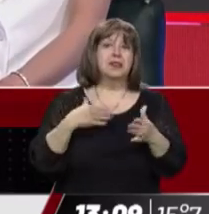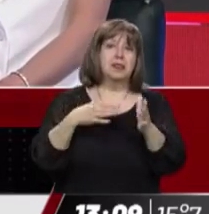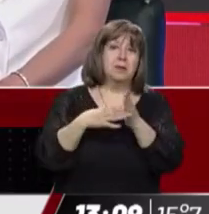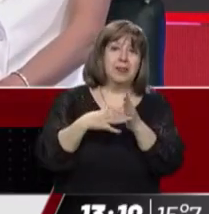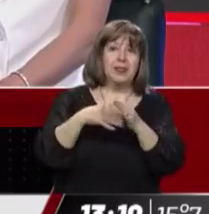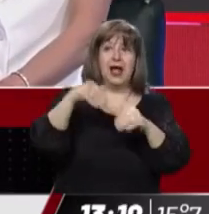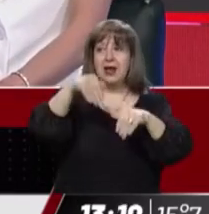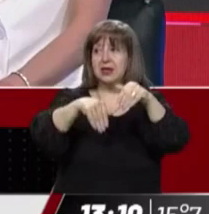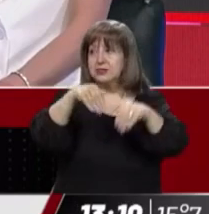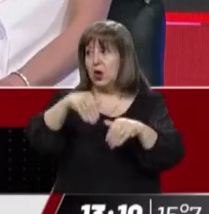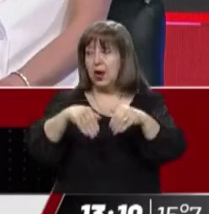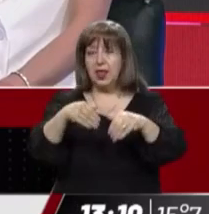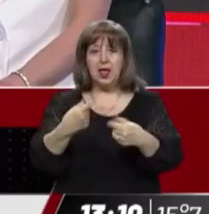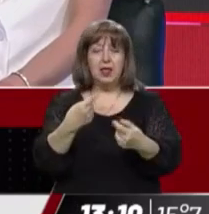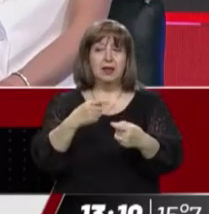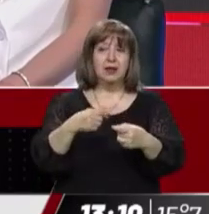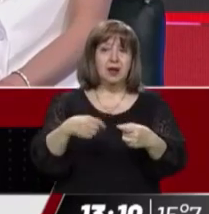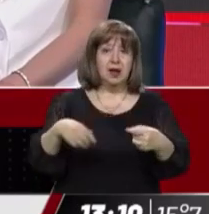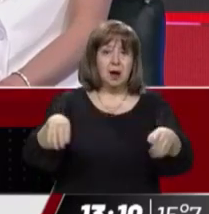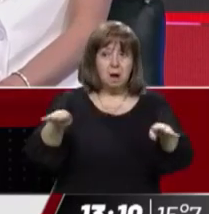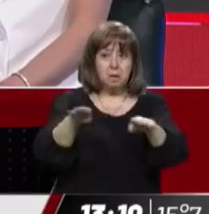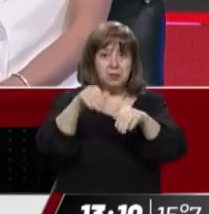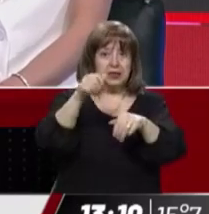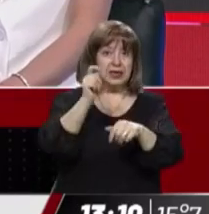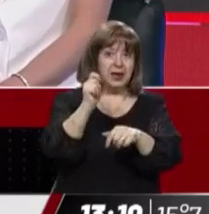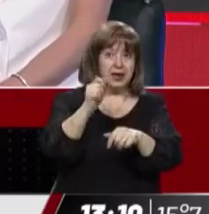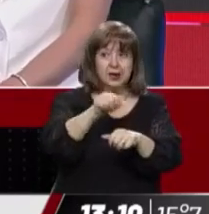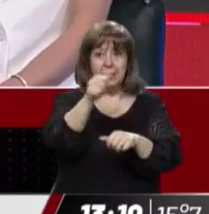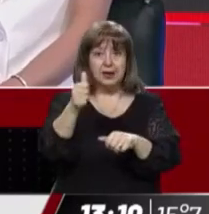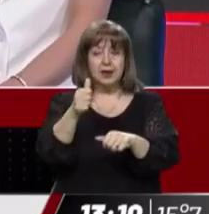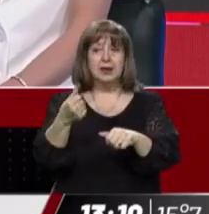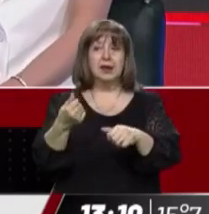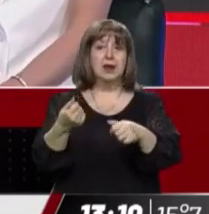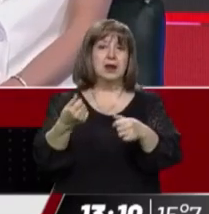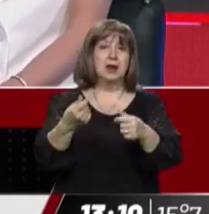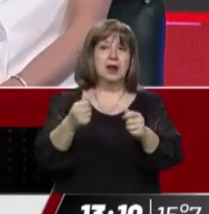balotaje, si no, o sea que viene para largo el tema. Todo eso se lo vamos a preguntar dentro de algunos minutitos nada más.